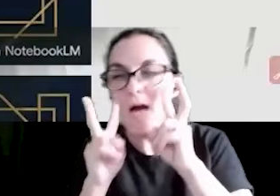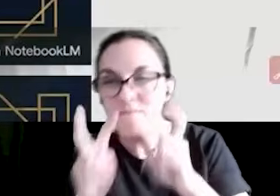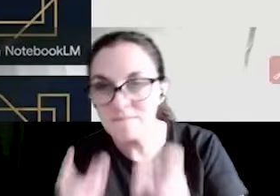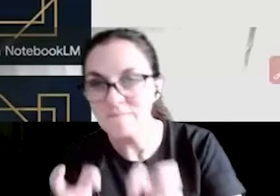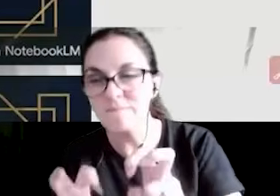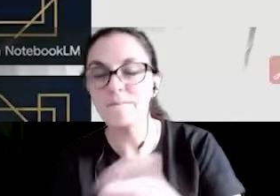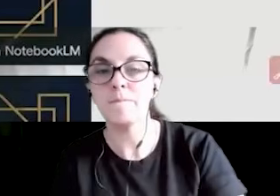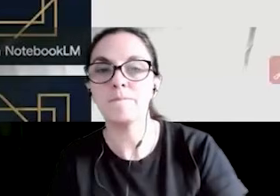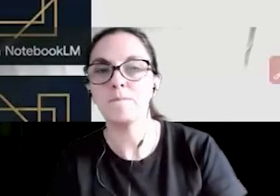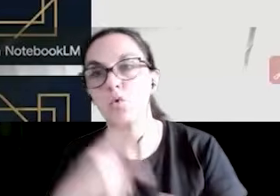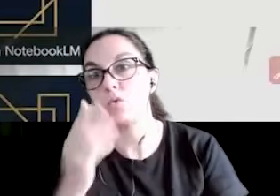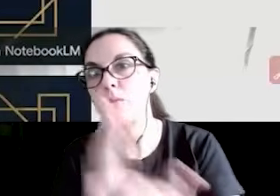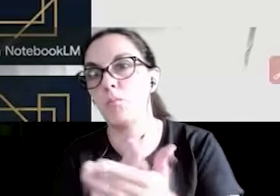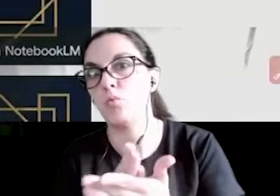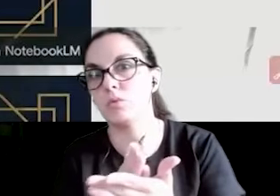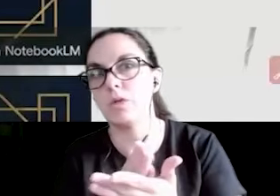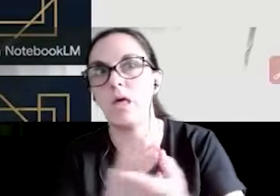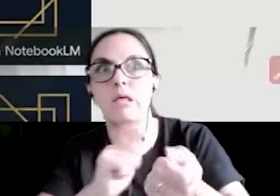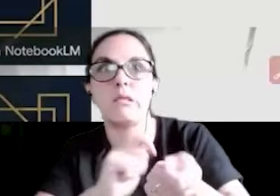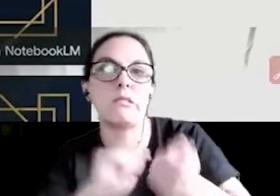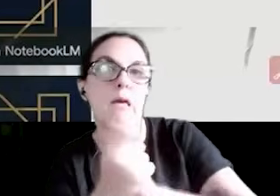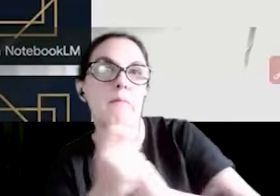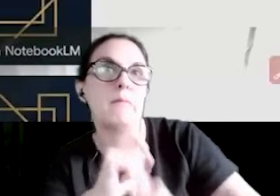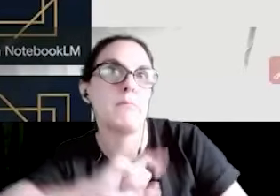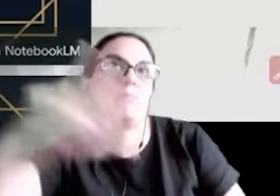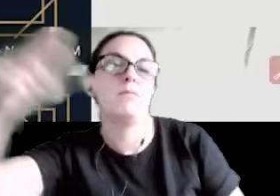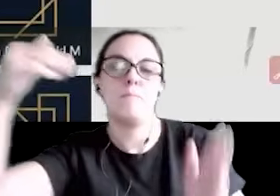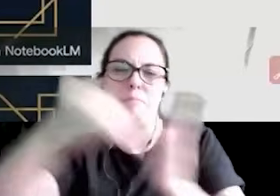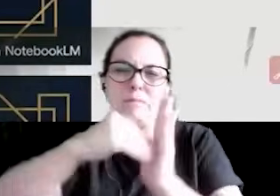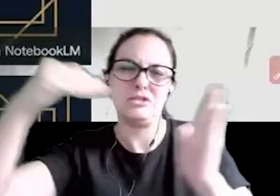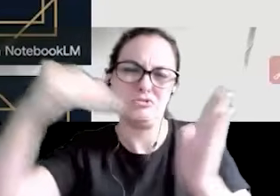multas que han pasado a millones de pesos, que son